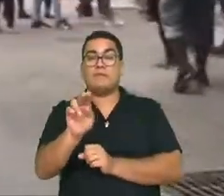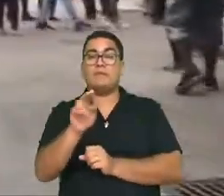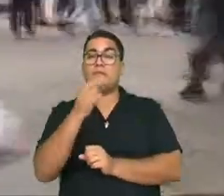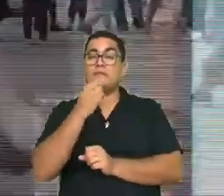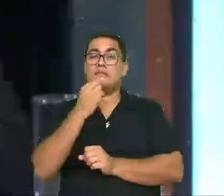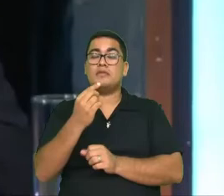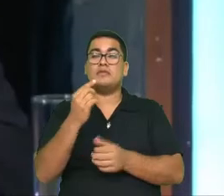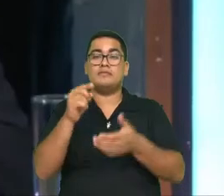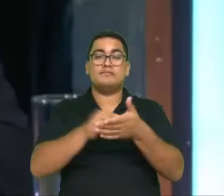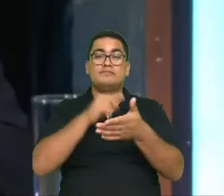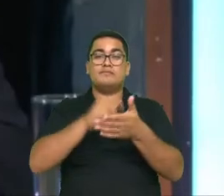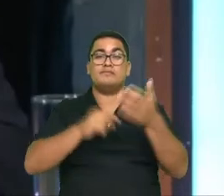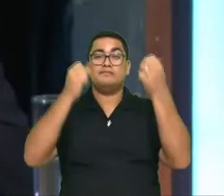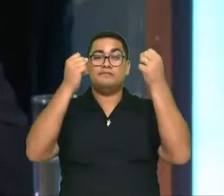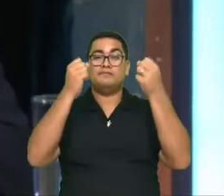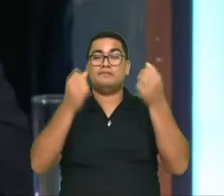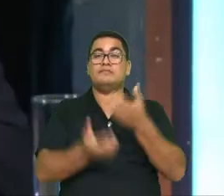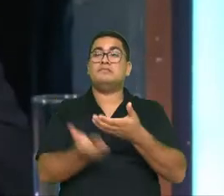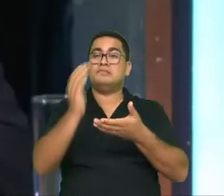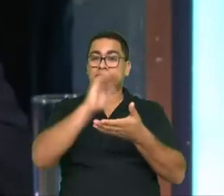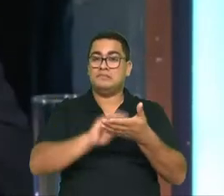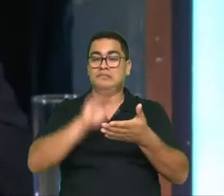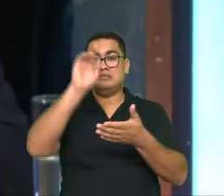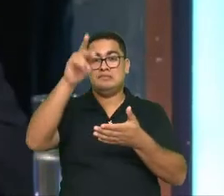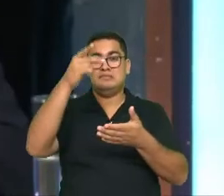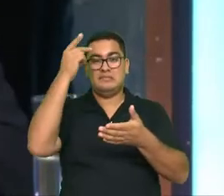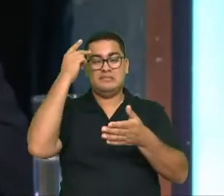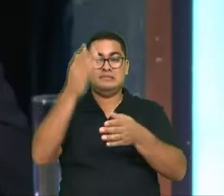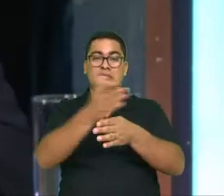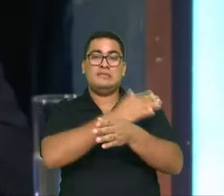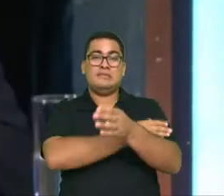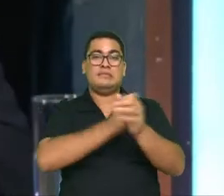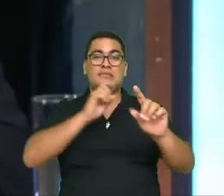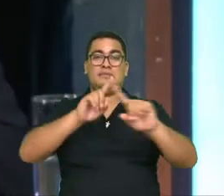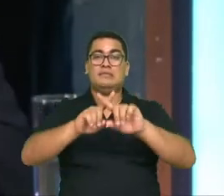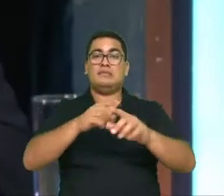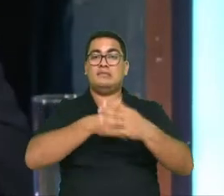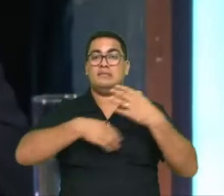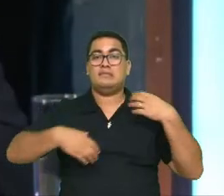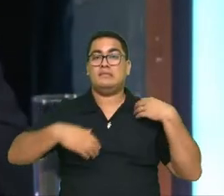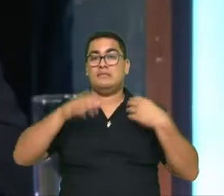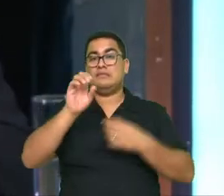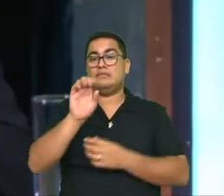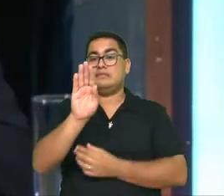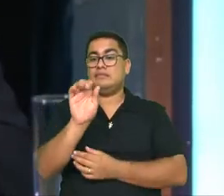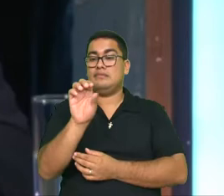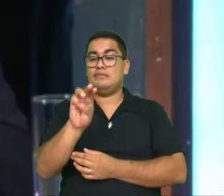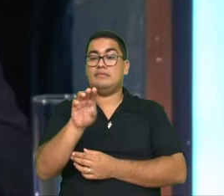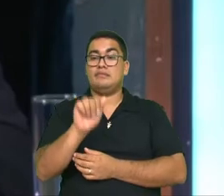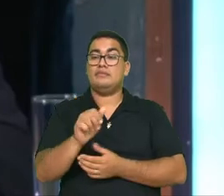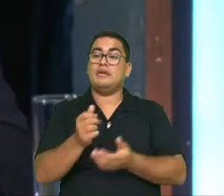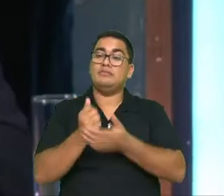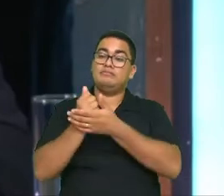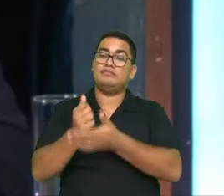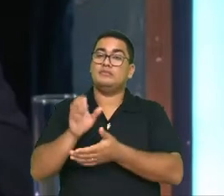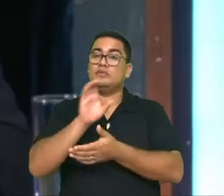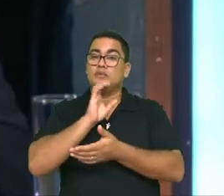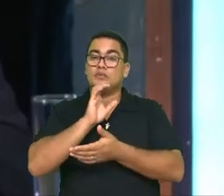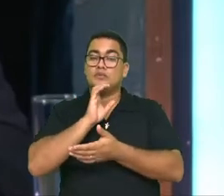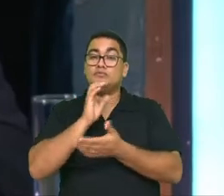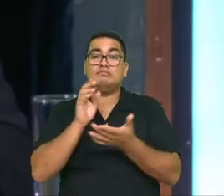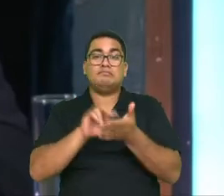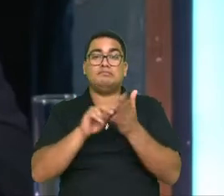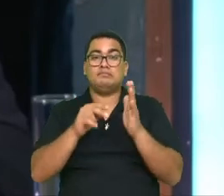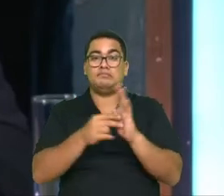las elecciones, retomaría la política llevada a cabo por el expresidente Barack Obama hacia Cuba, lo que se